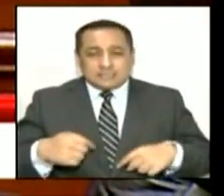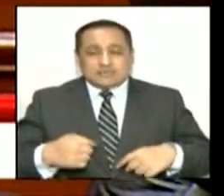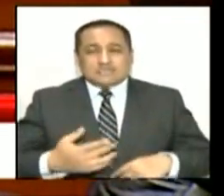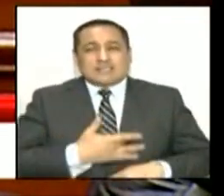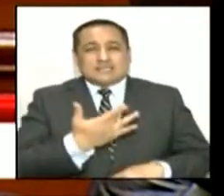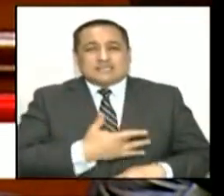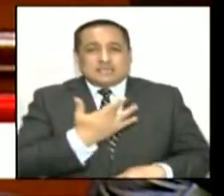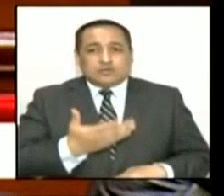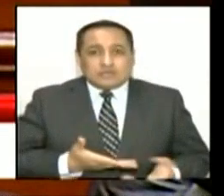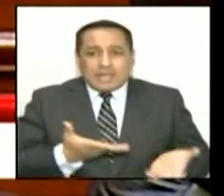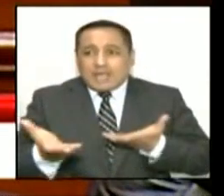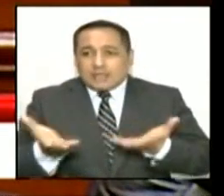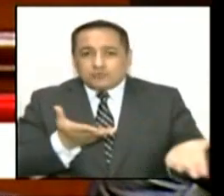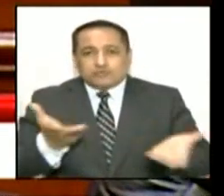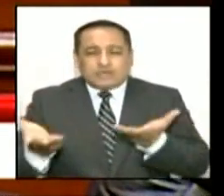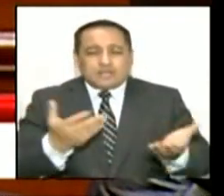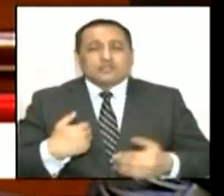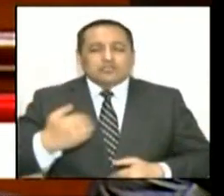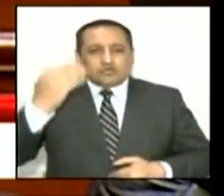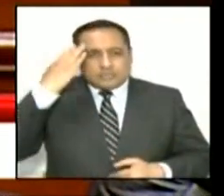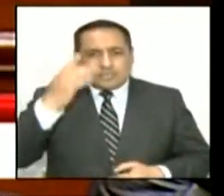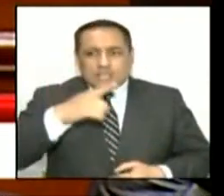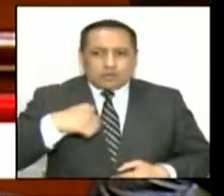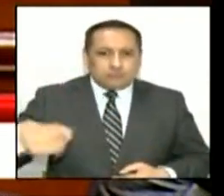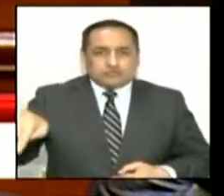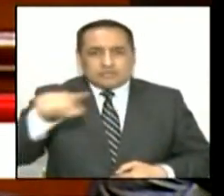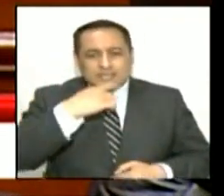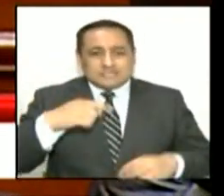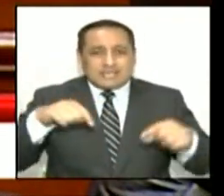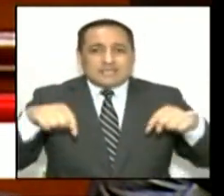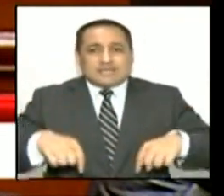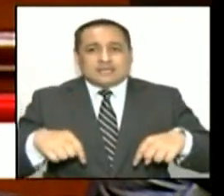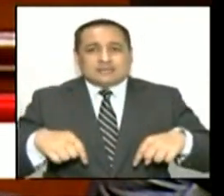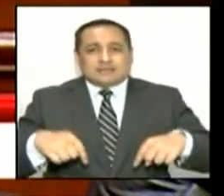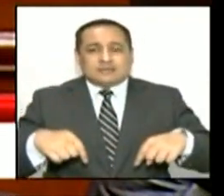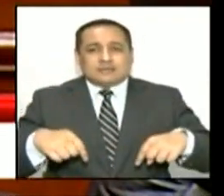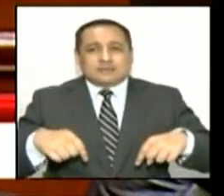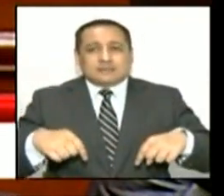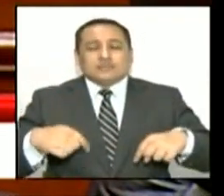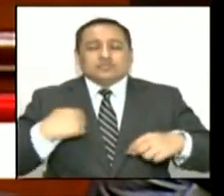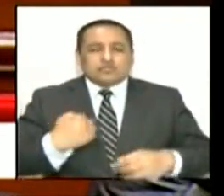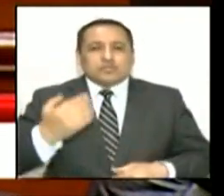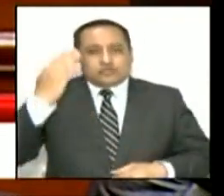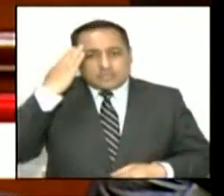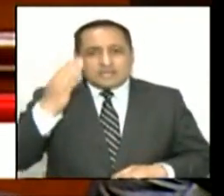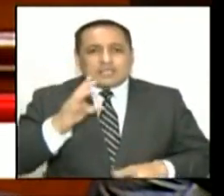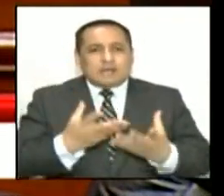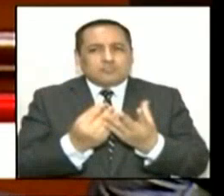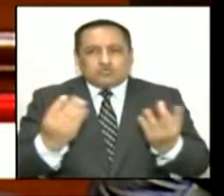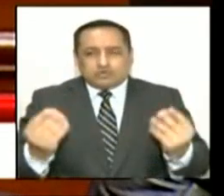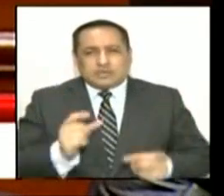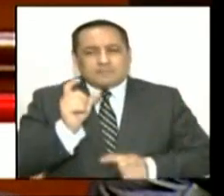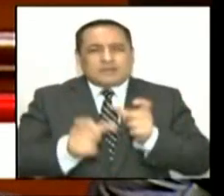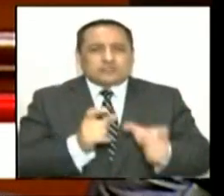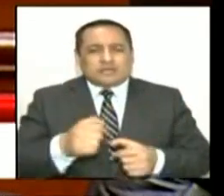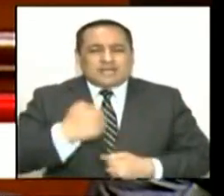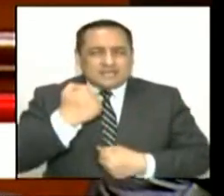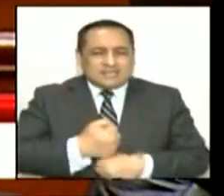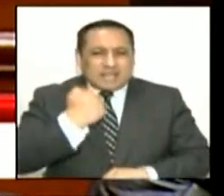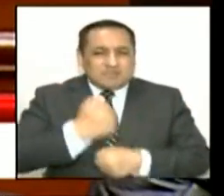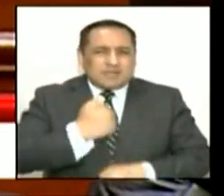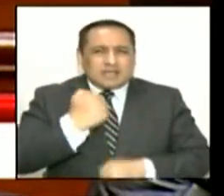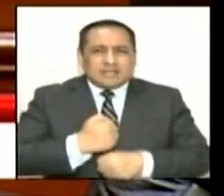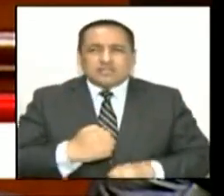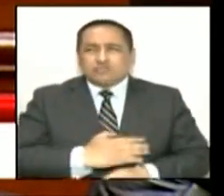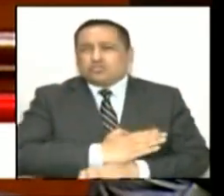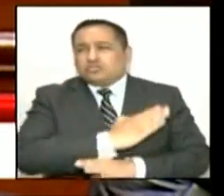servicio es la que sé que lo trae a todos ustedes aquí, es que la sé que les trae a muchísimas personas que trabajan en